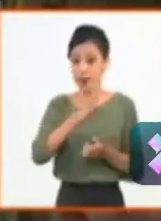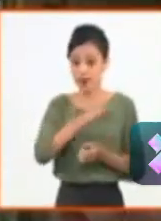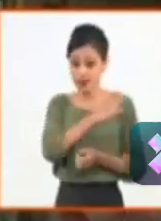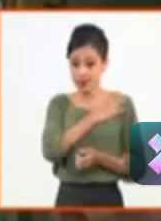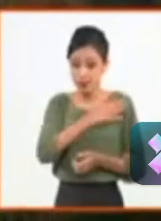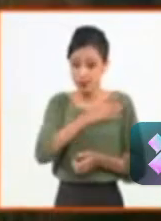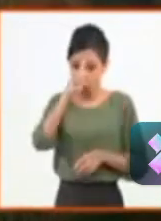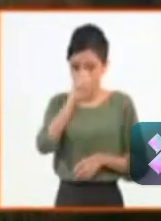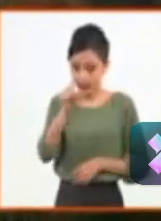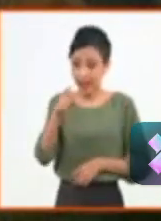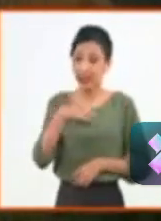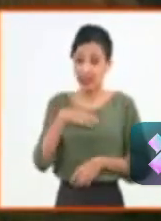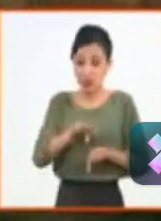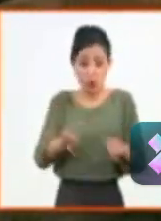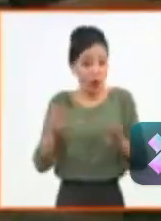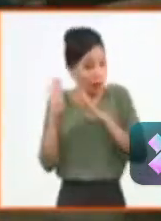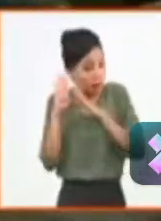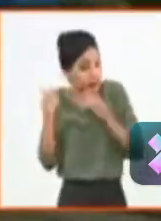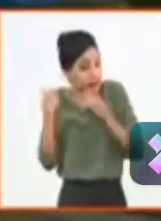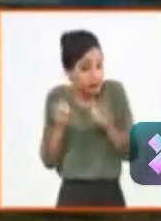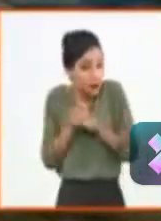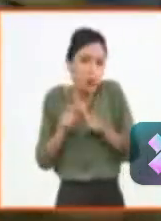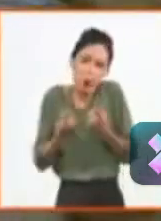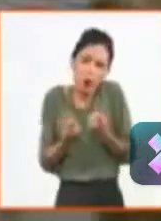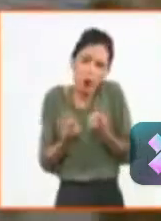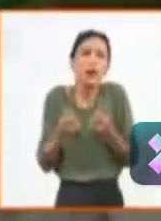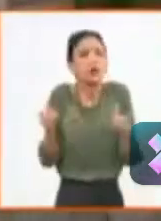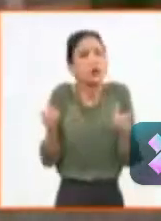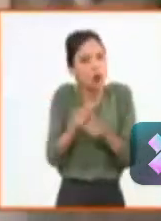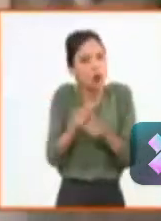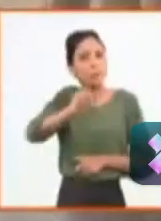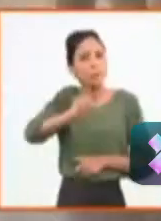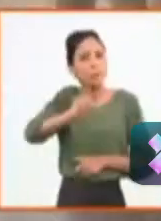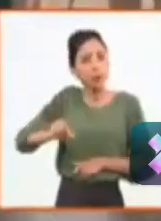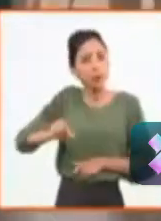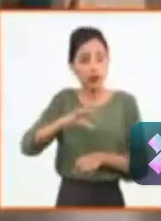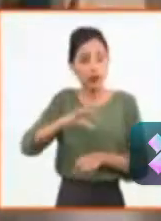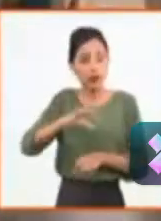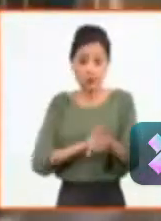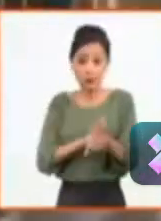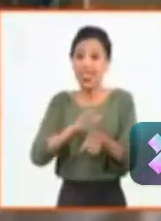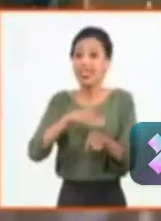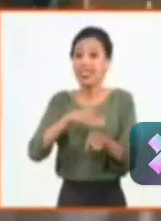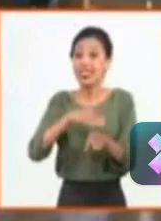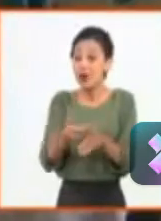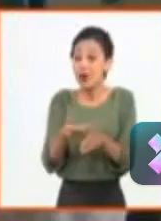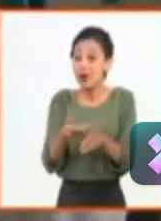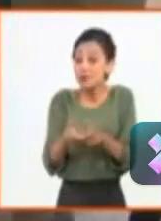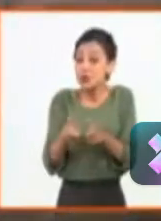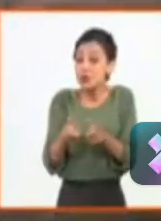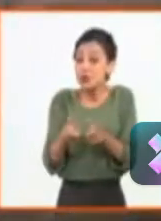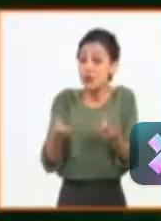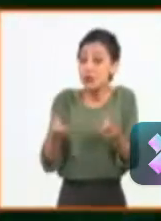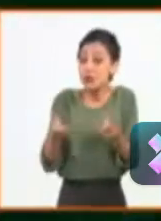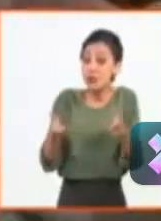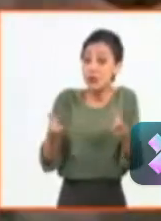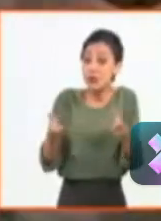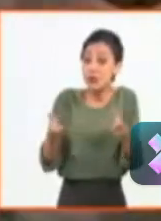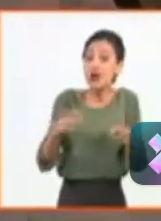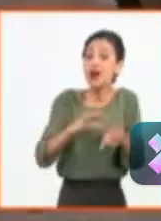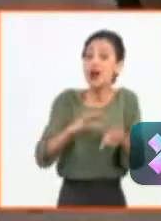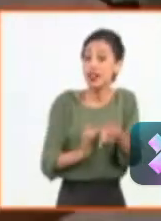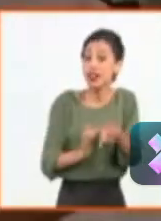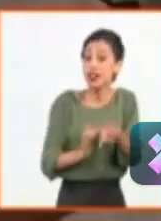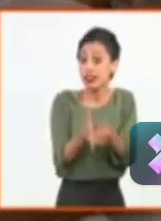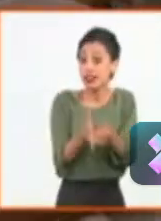por supuesto, la incidencia de casos. Progresivamente, el incremento de estos casos, el incremento también del comportamiento de la enfermedad,